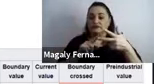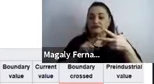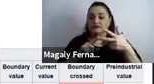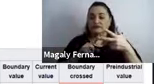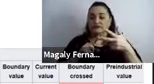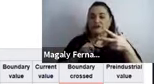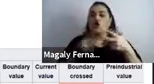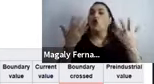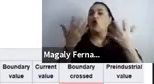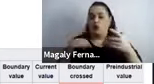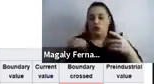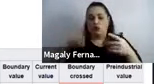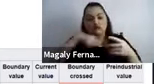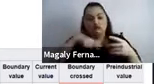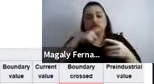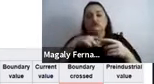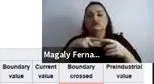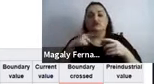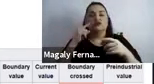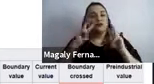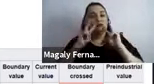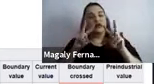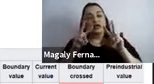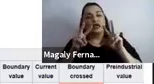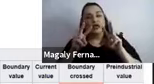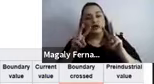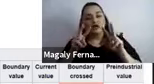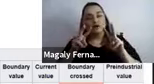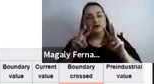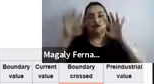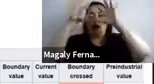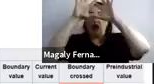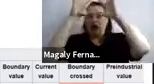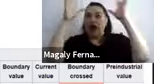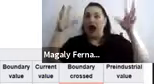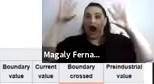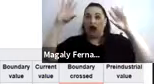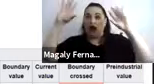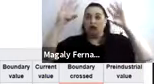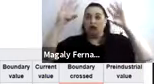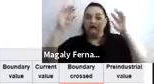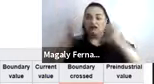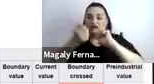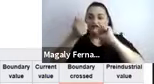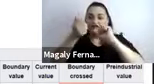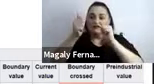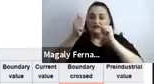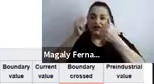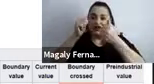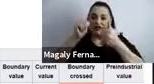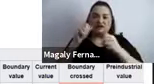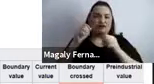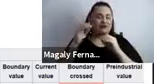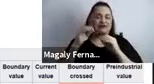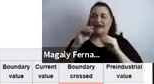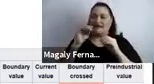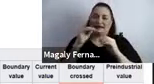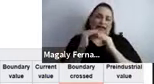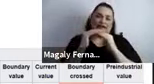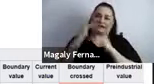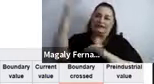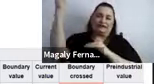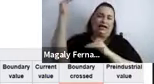cómo hemos ido captando nitrógeno de la atmósfera y haciendo que esté en exceso en